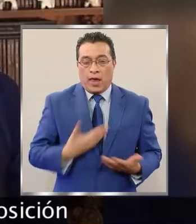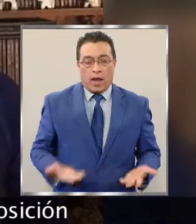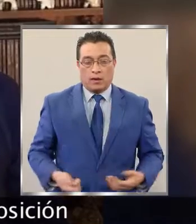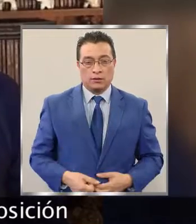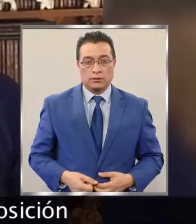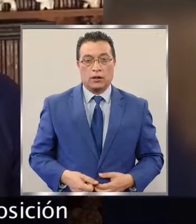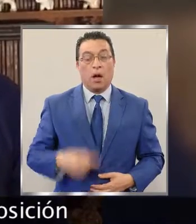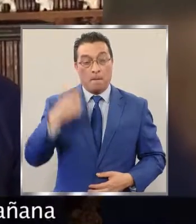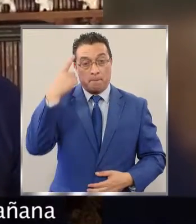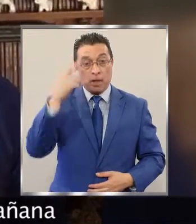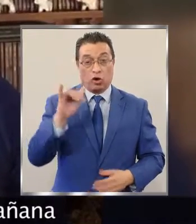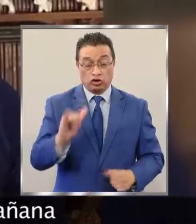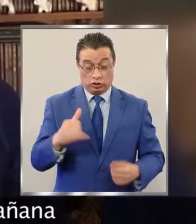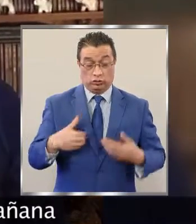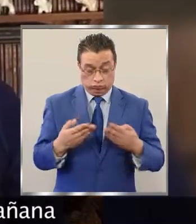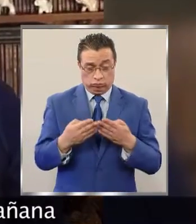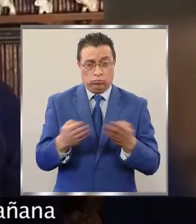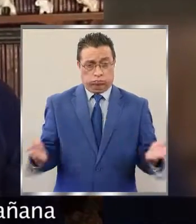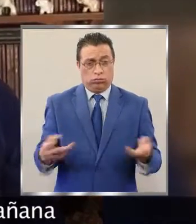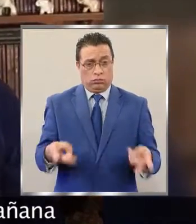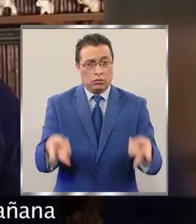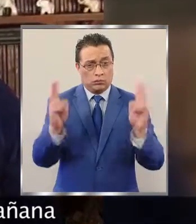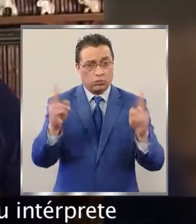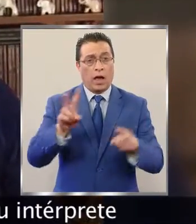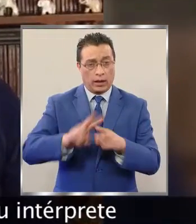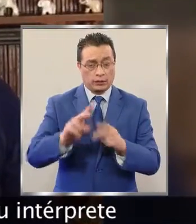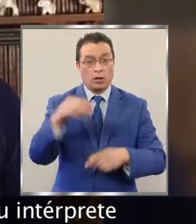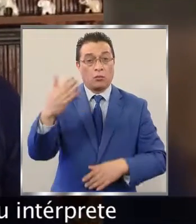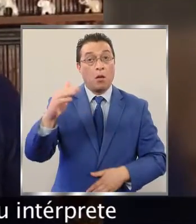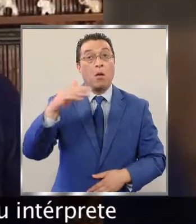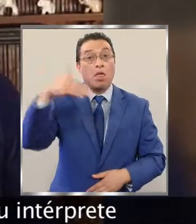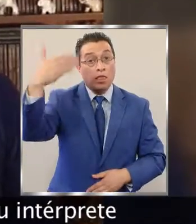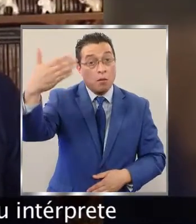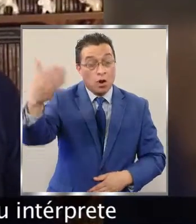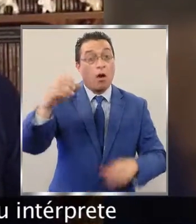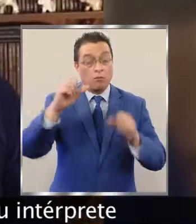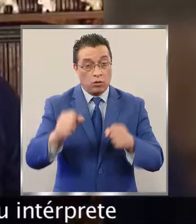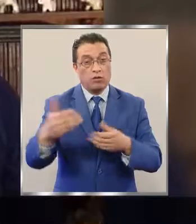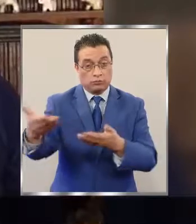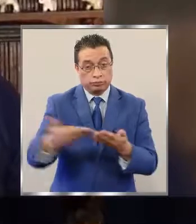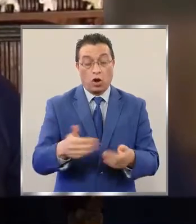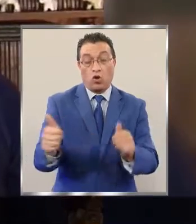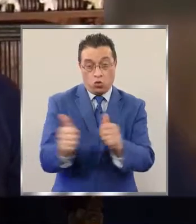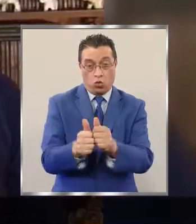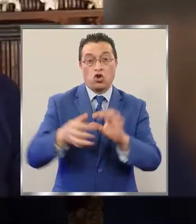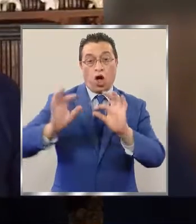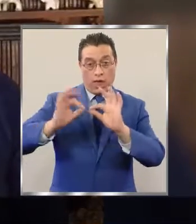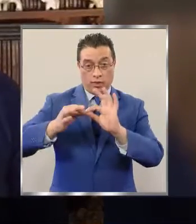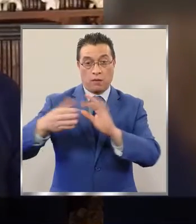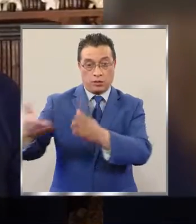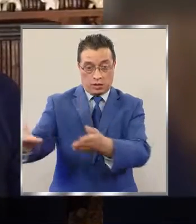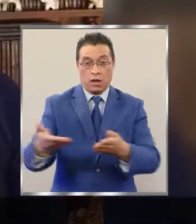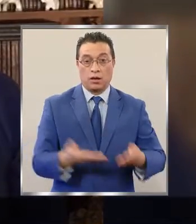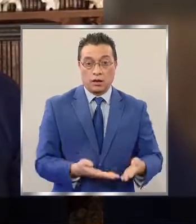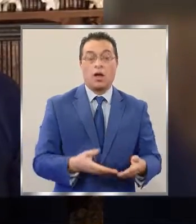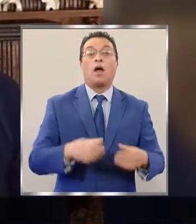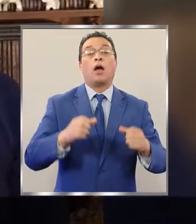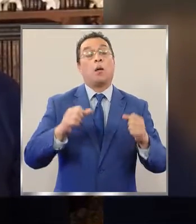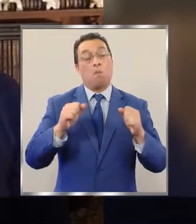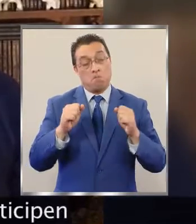Sin embargo, está a la disposición de hacerlo y el día de mañana poder contar con ellos y con su intérprete para poder